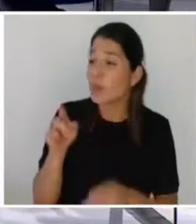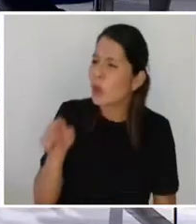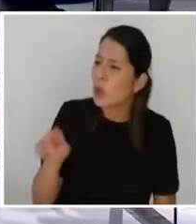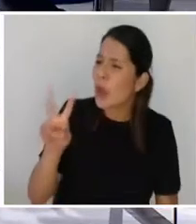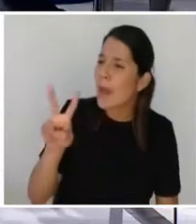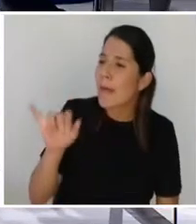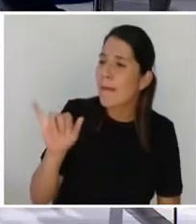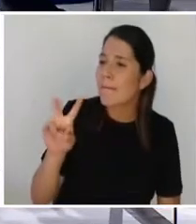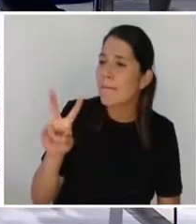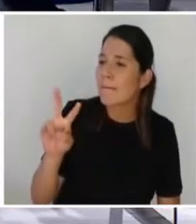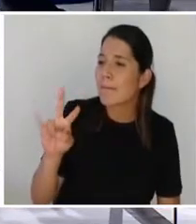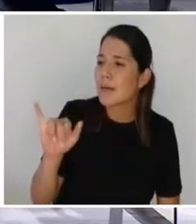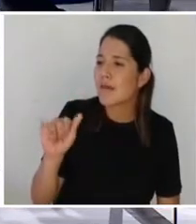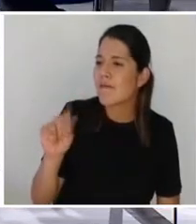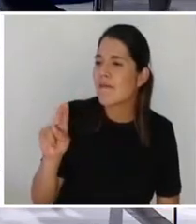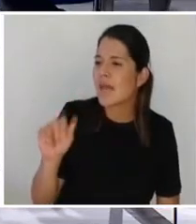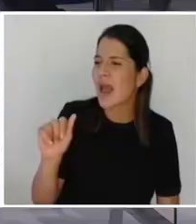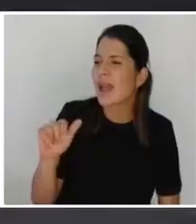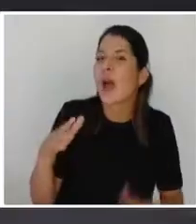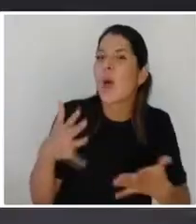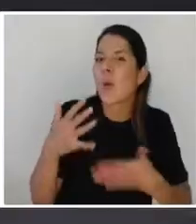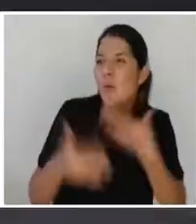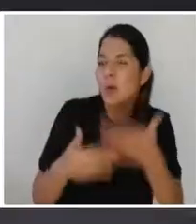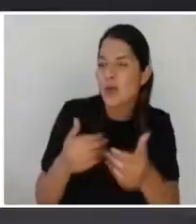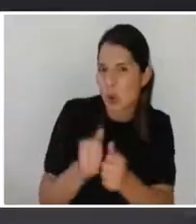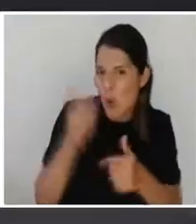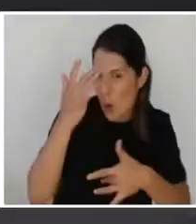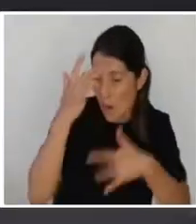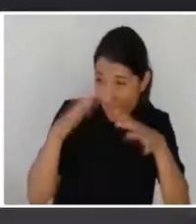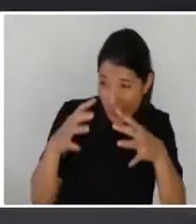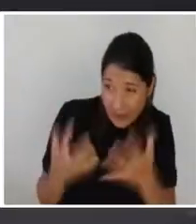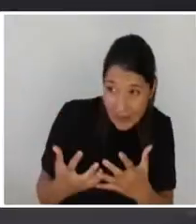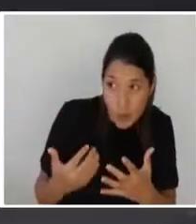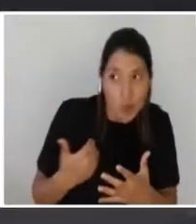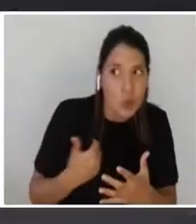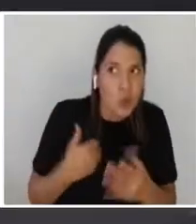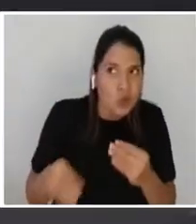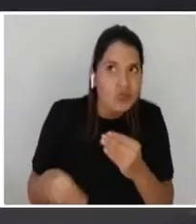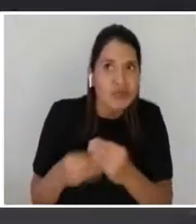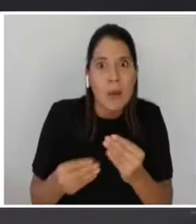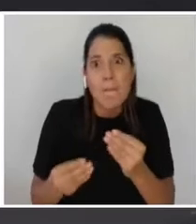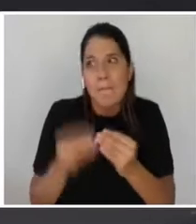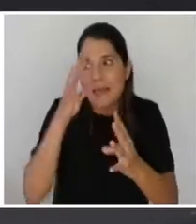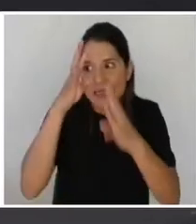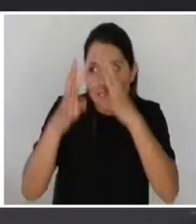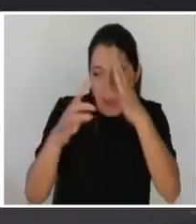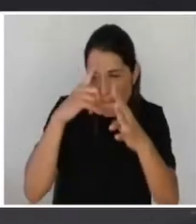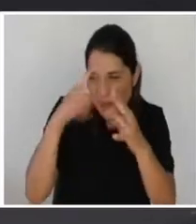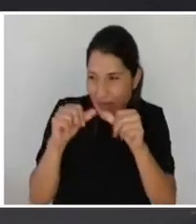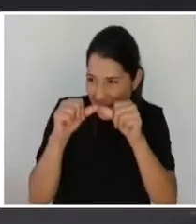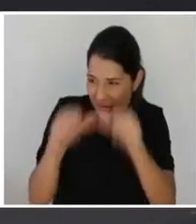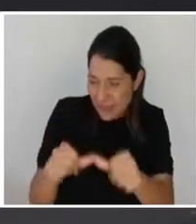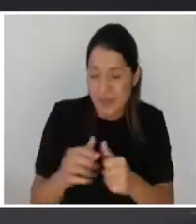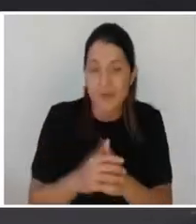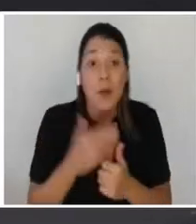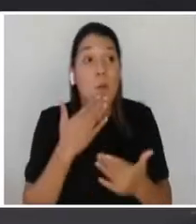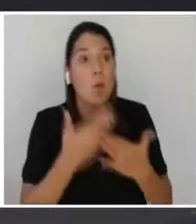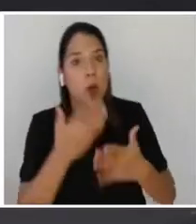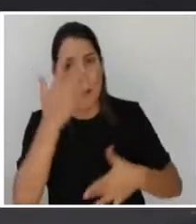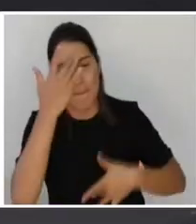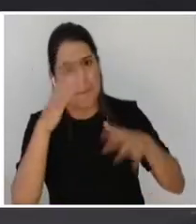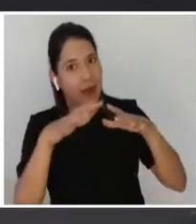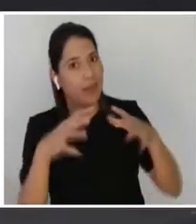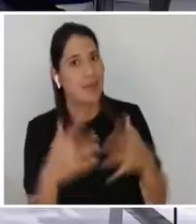pandemia? ¿Te tuviste que poner más creativa para poder seguir adelante? Sí, bueno, la pandemia fue una prueba para todos,